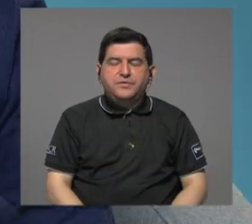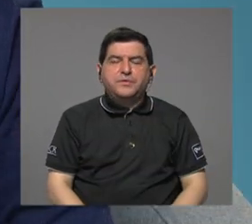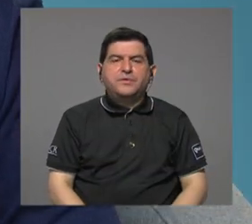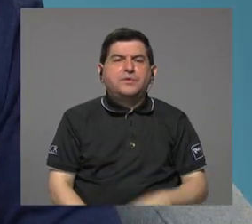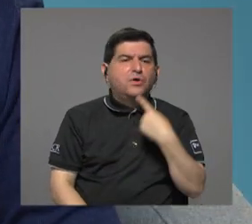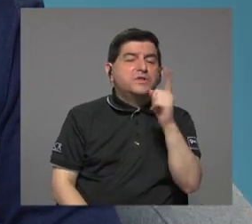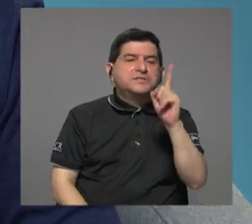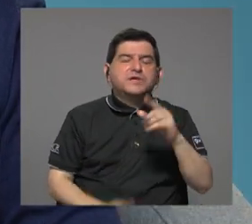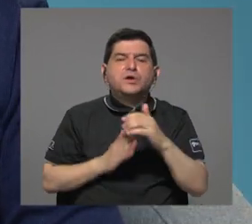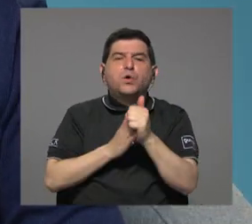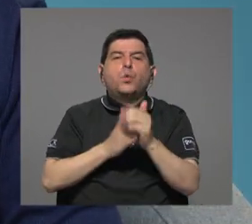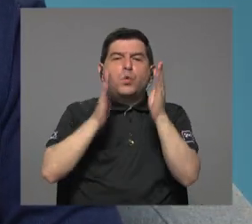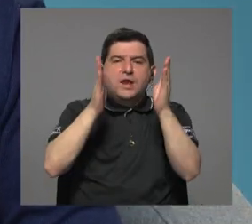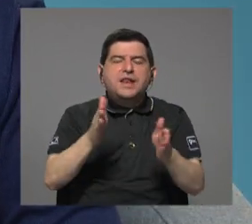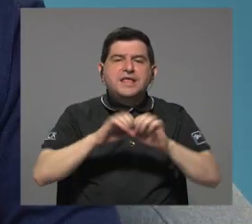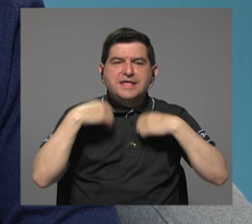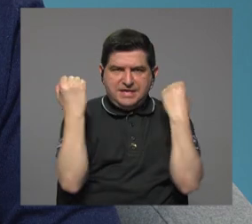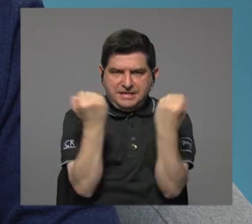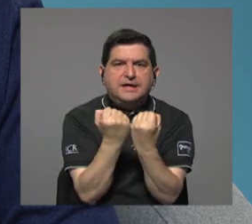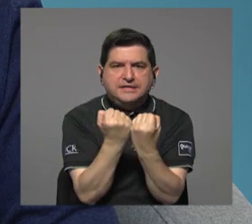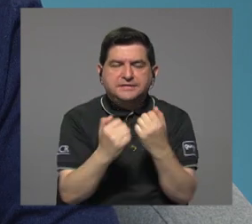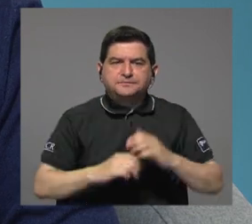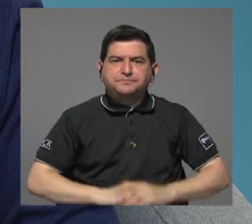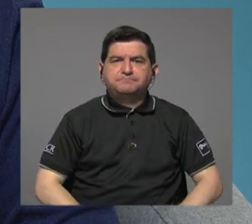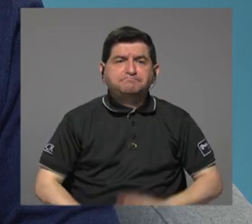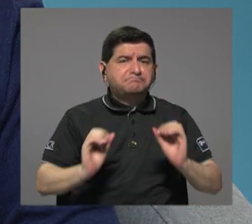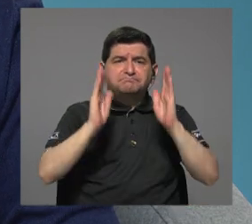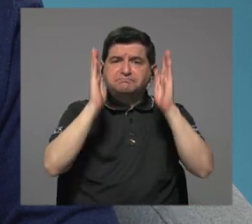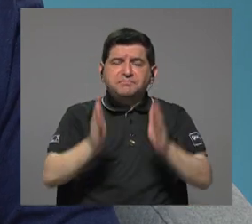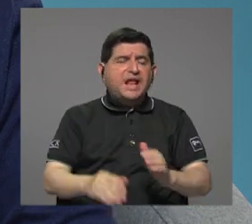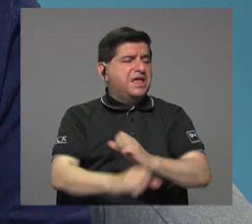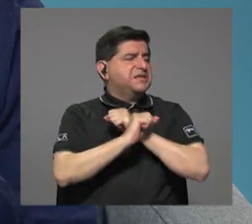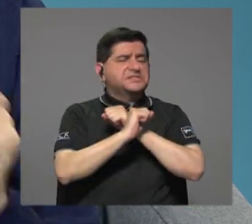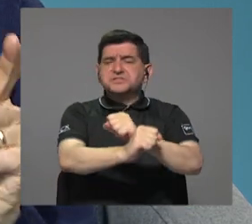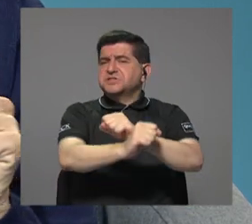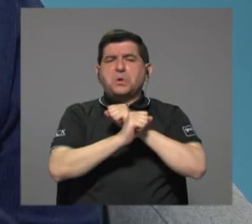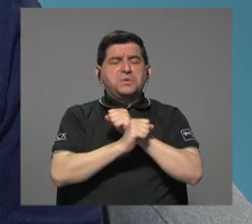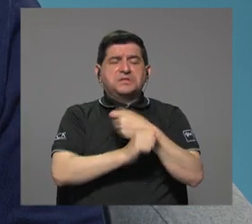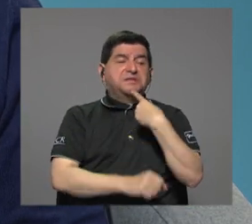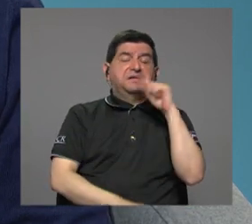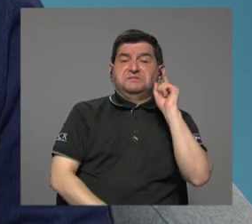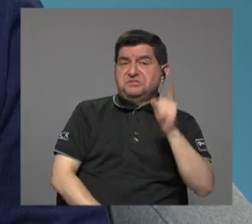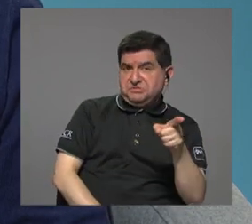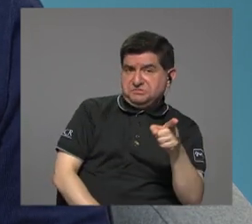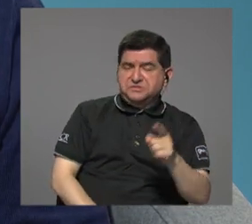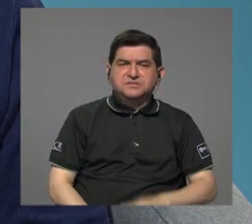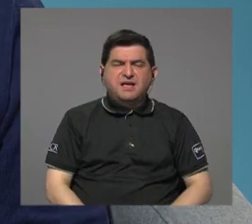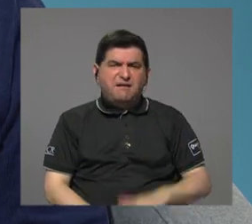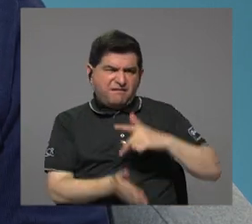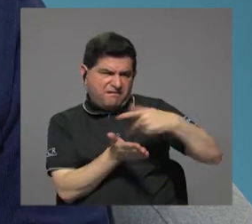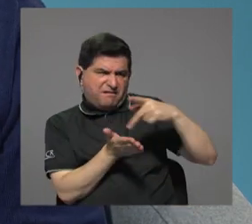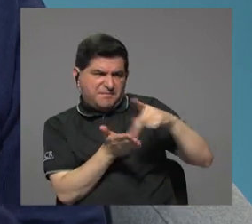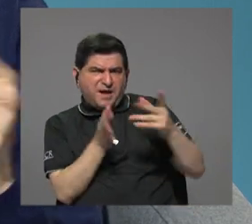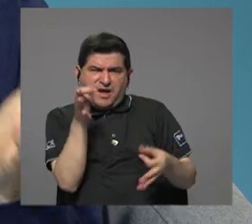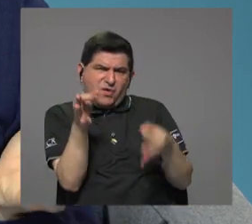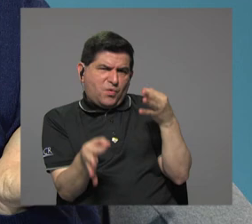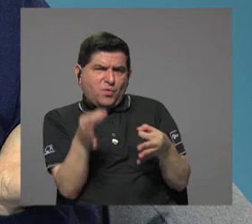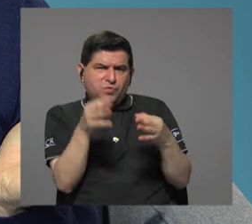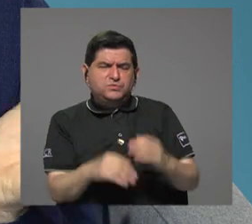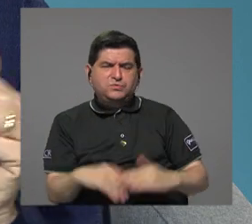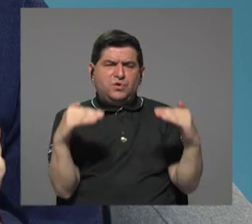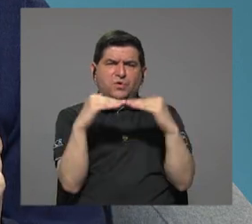uno de los dirigentes sindicales valeria es que nadie los está garantizando dice el que el salario será justo y